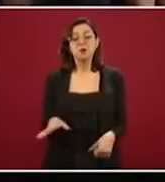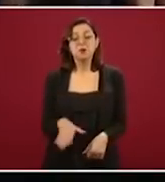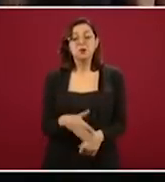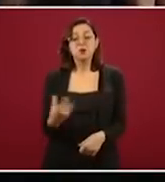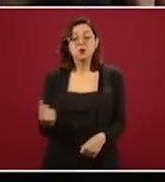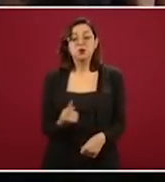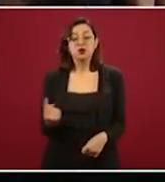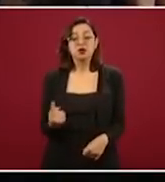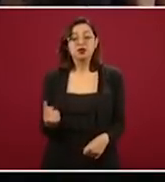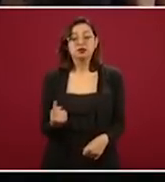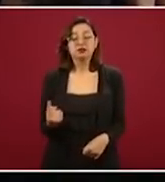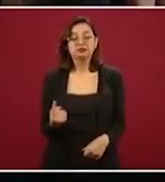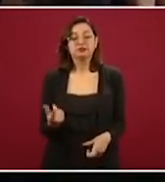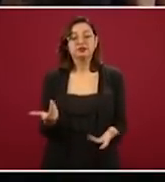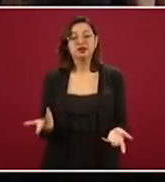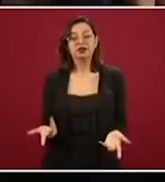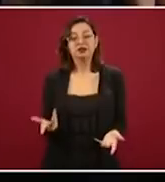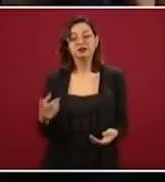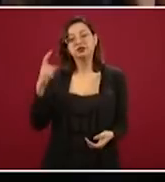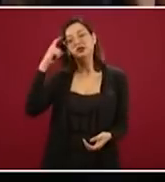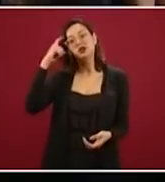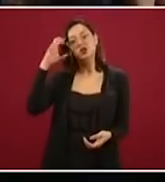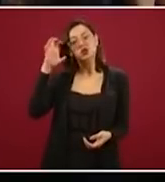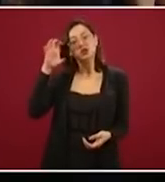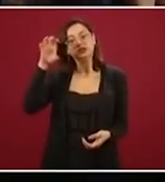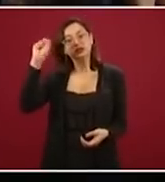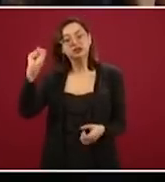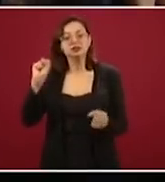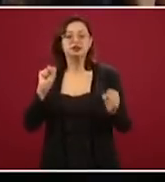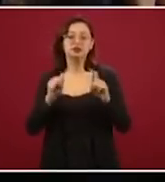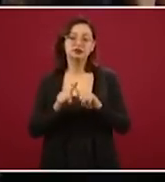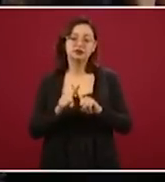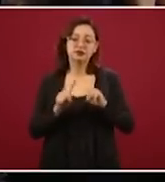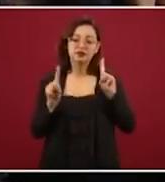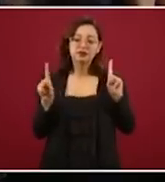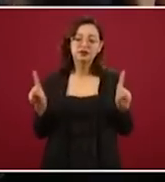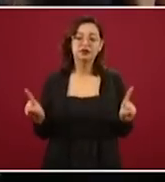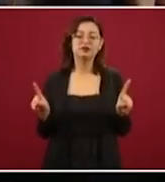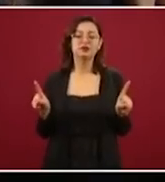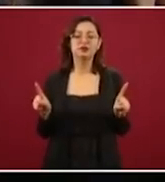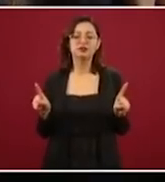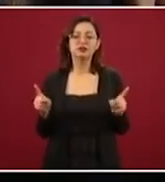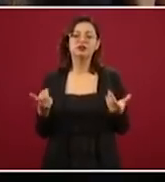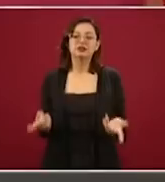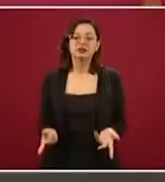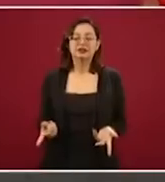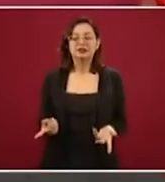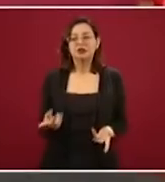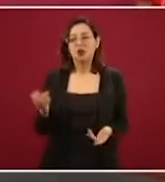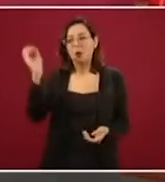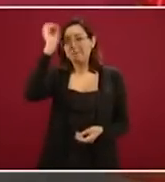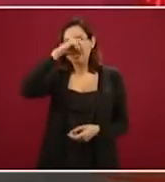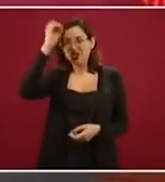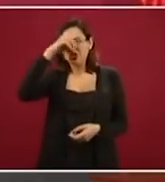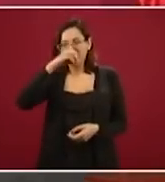hay concepciones distintas y se tienen que respetar.